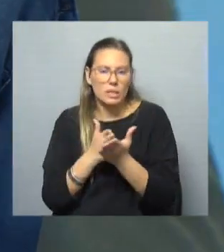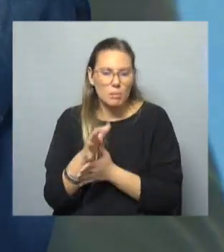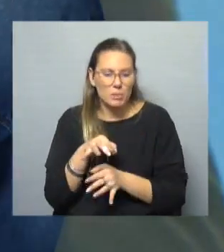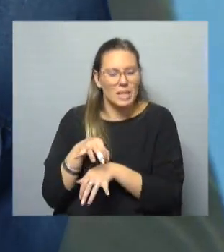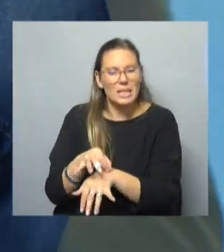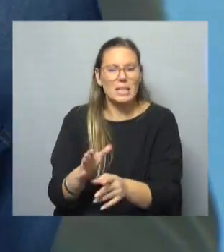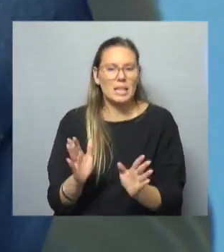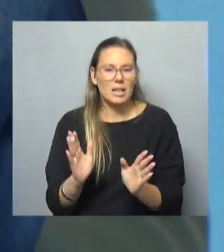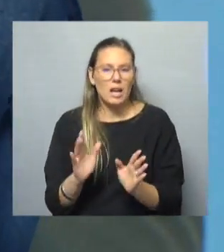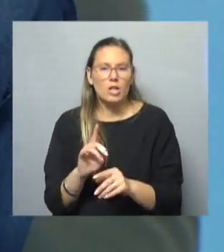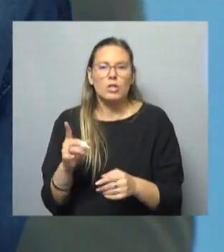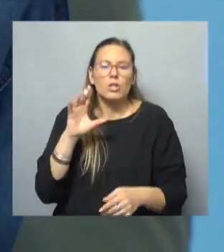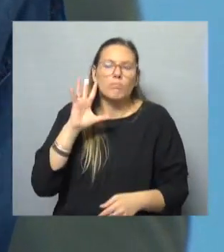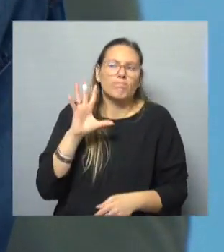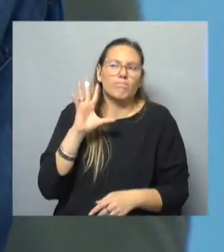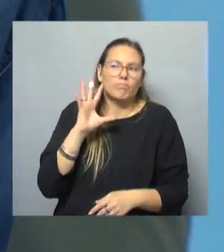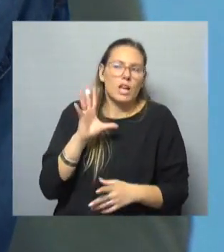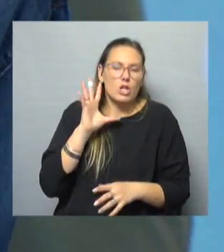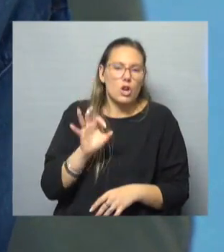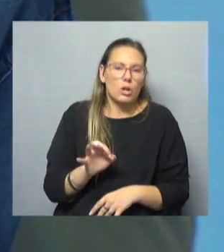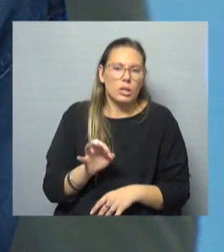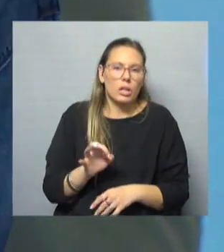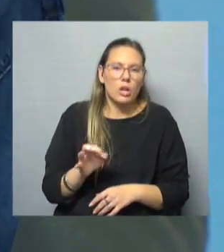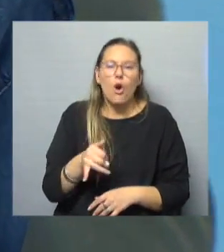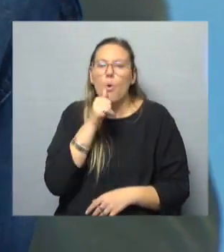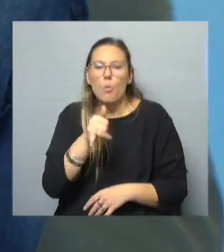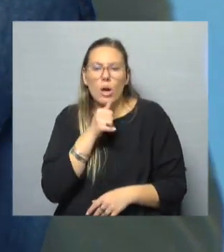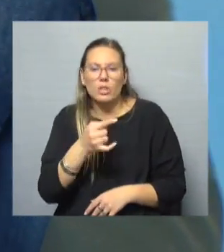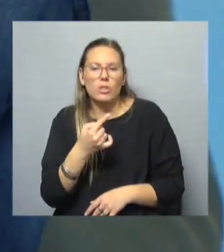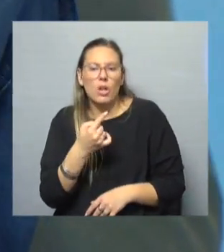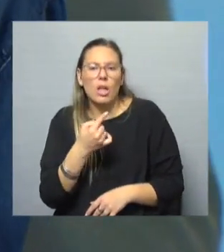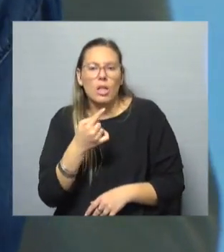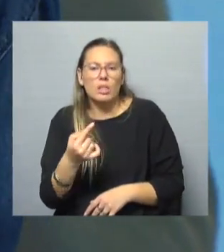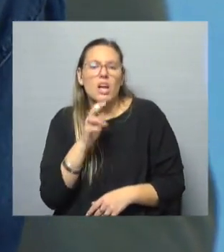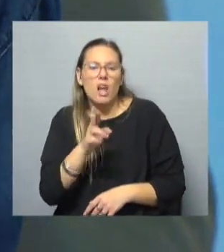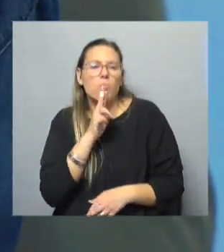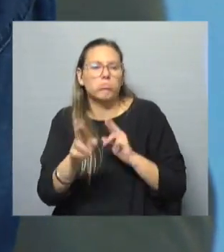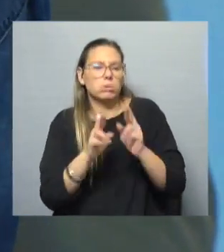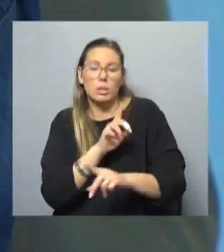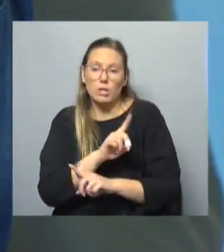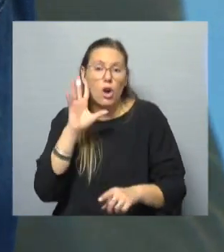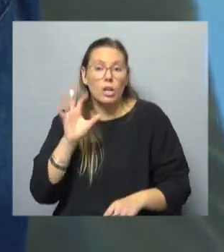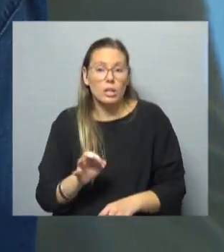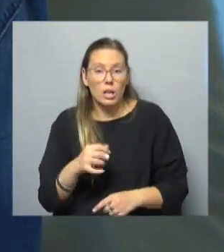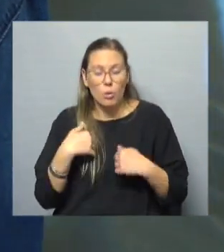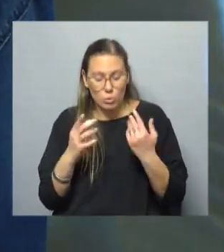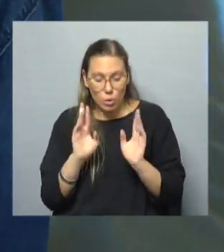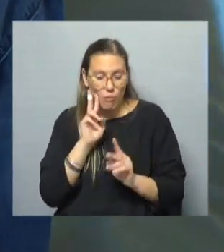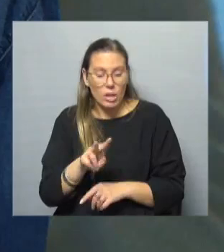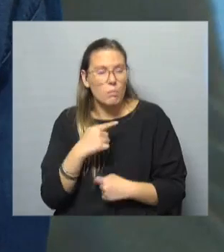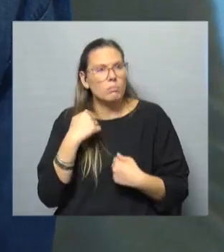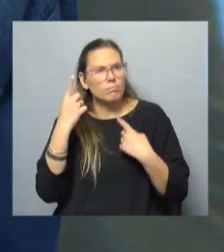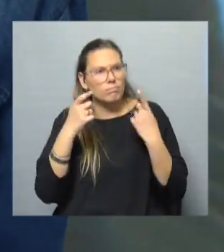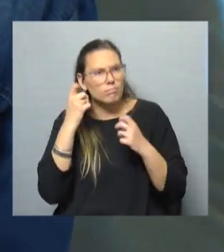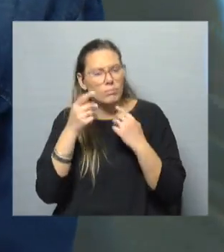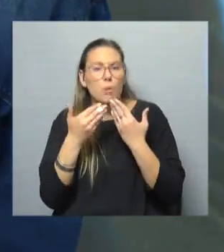creo en los relatos, en las obras que te dicen lo que te dan las respuestas, sí, sí, sino creo en las que te dejan una pregunta. Y